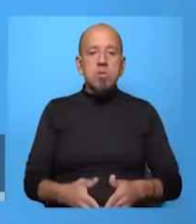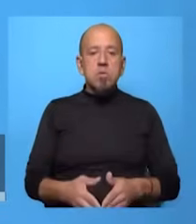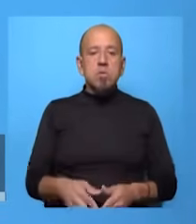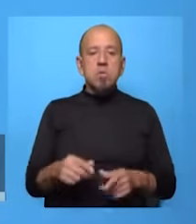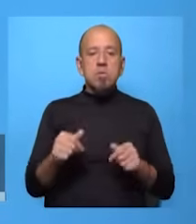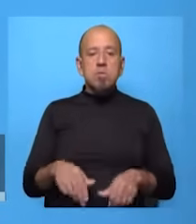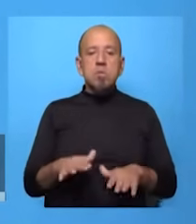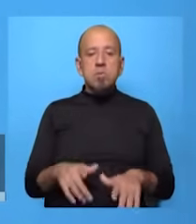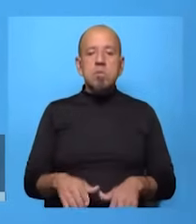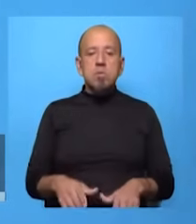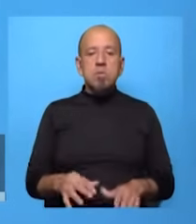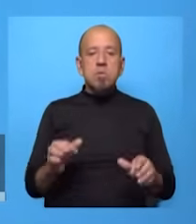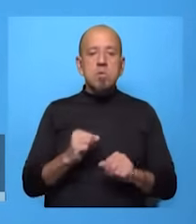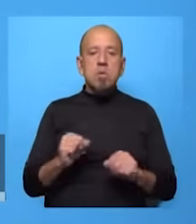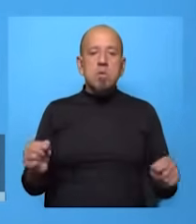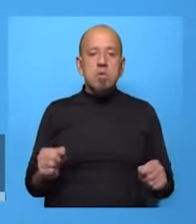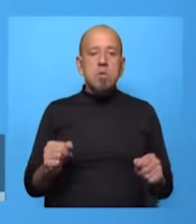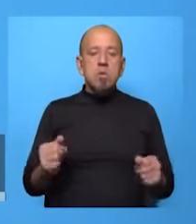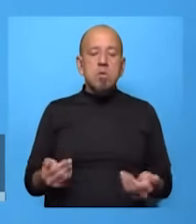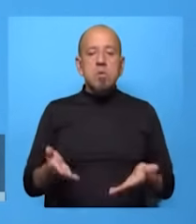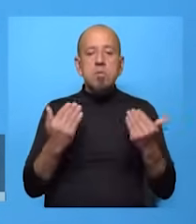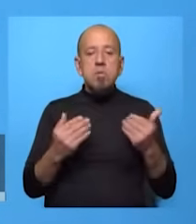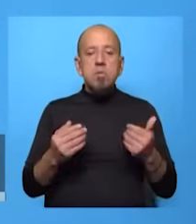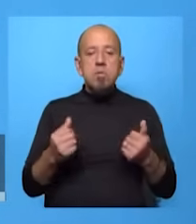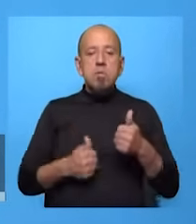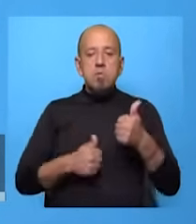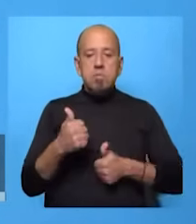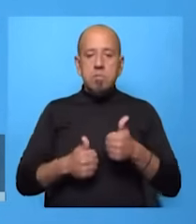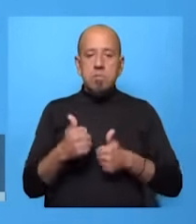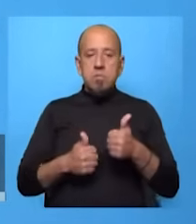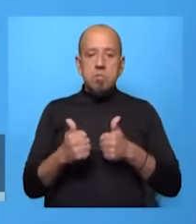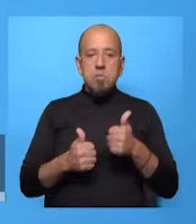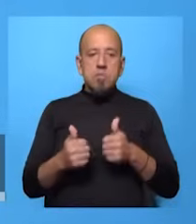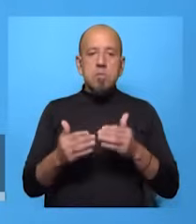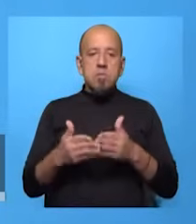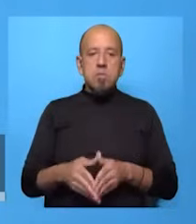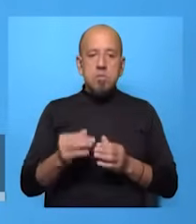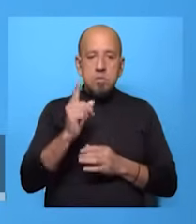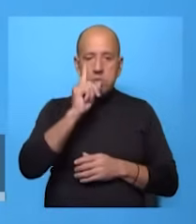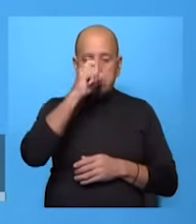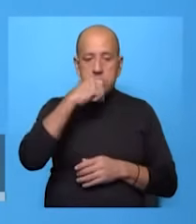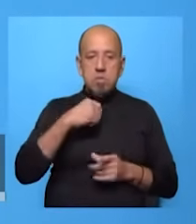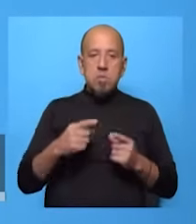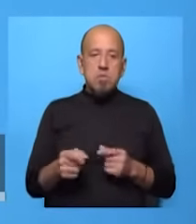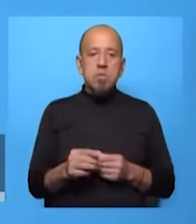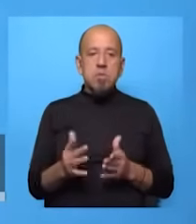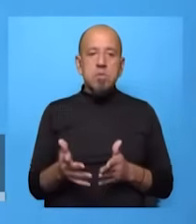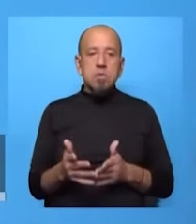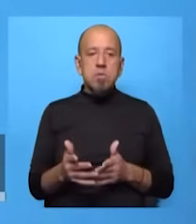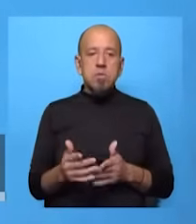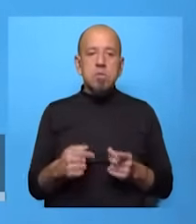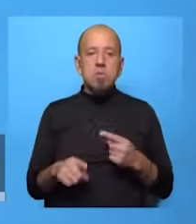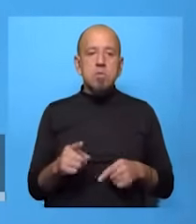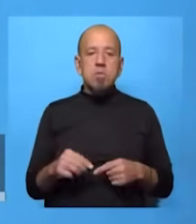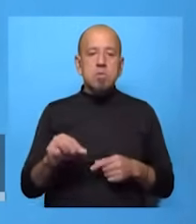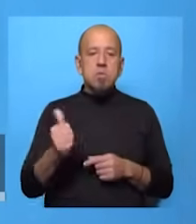aquí y eso puede consolidar carga en el país y hacer más competitivo el puerto montevido El problema es que ese es un logro